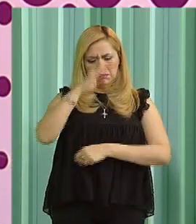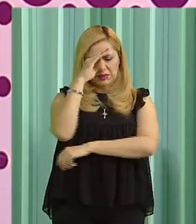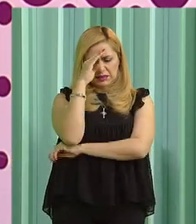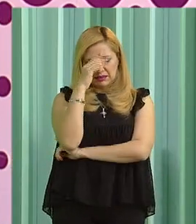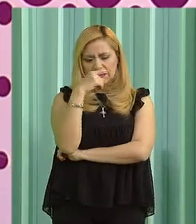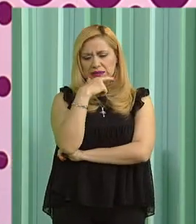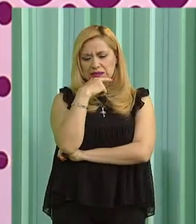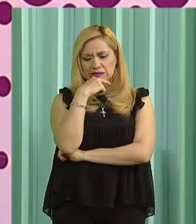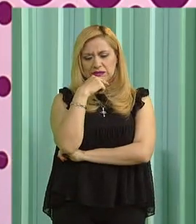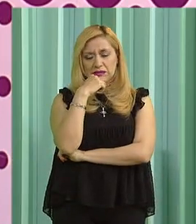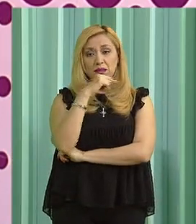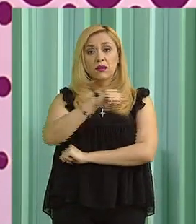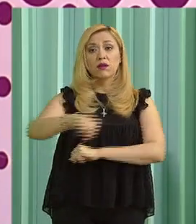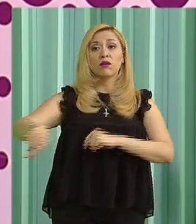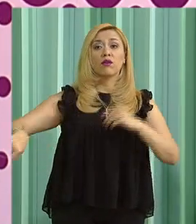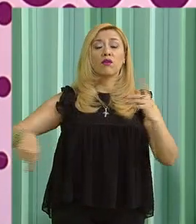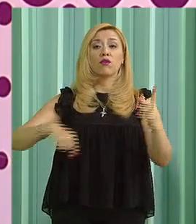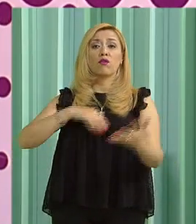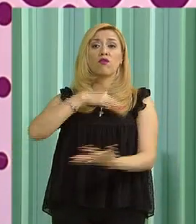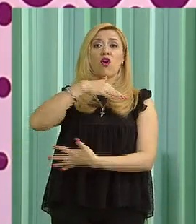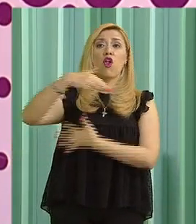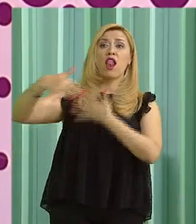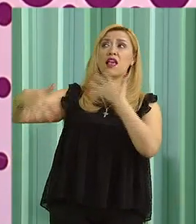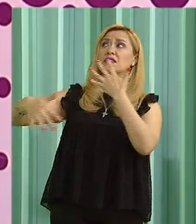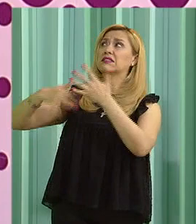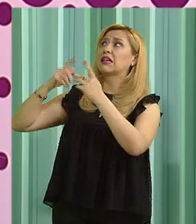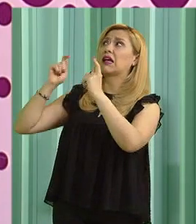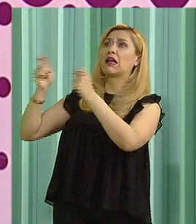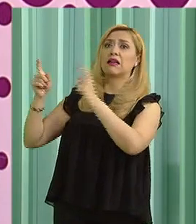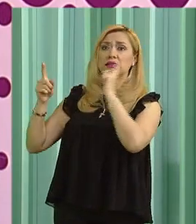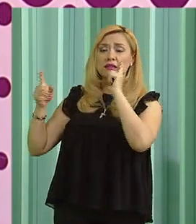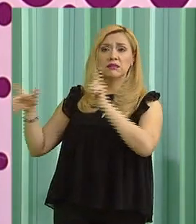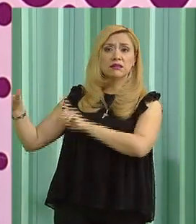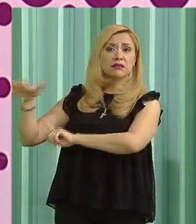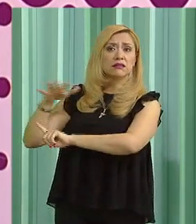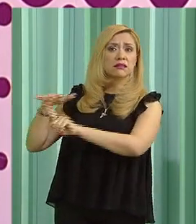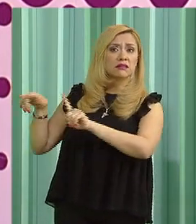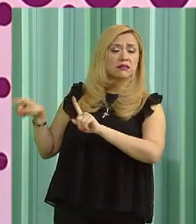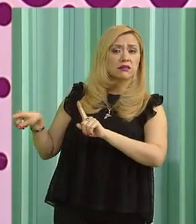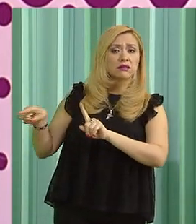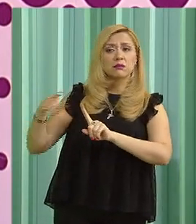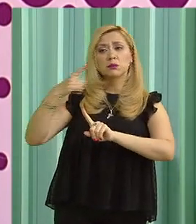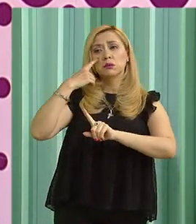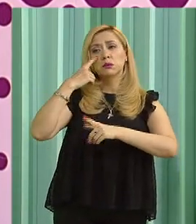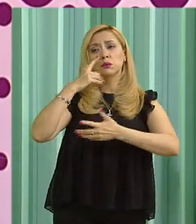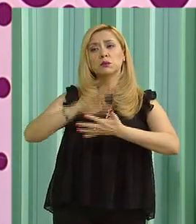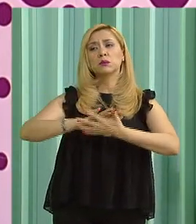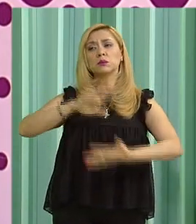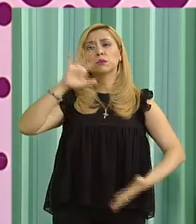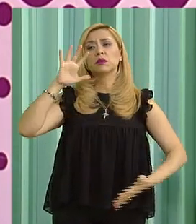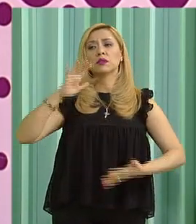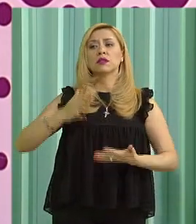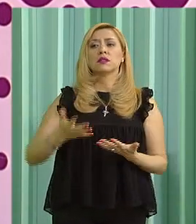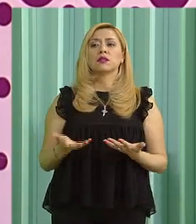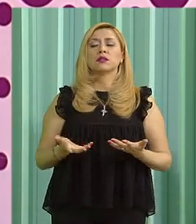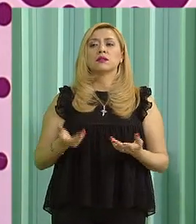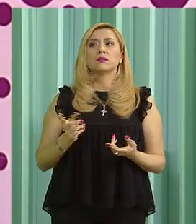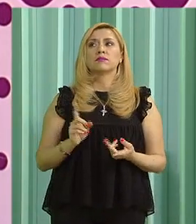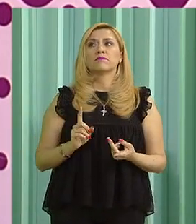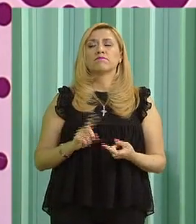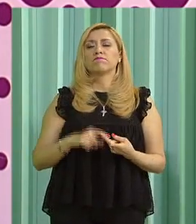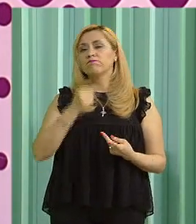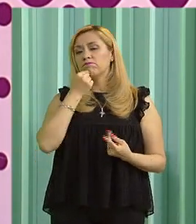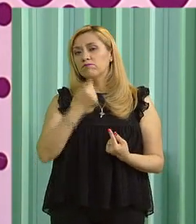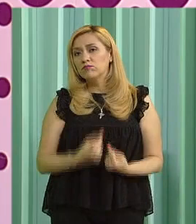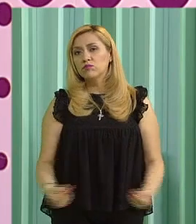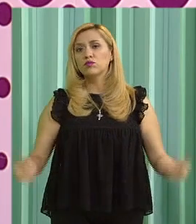el entorno de violencia del que están huyendo, claro, que en muchas ocasiones pues involucra a